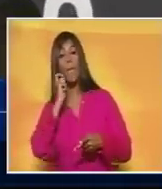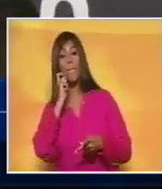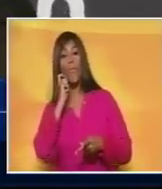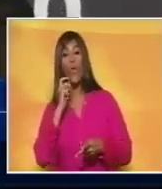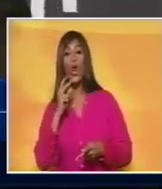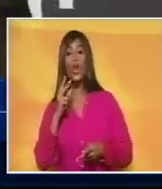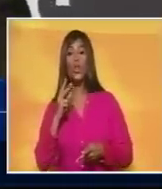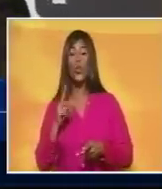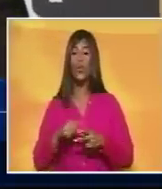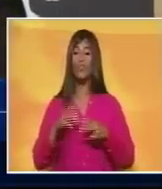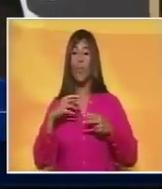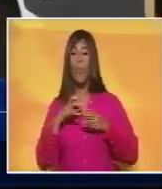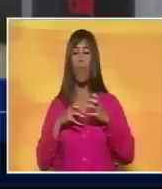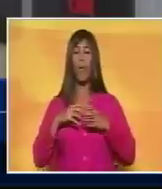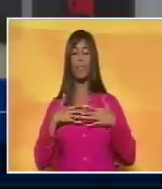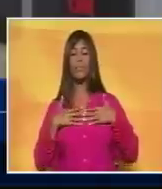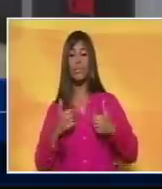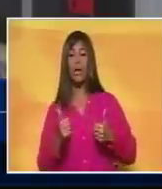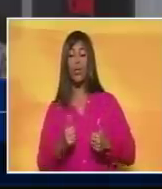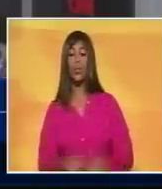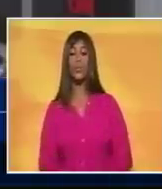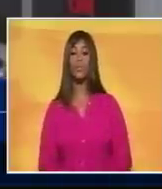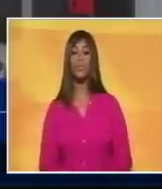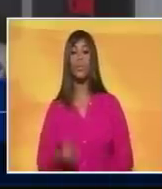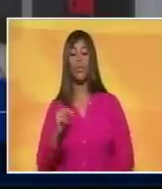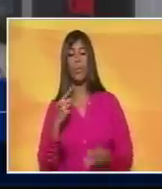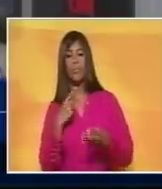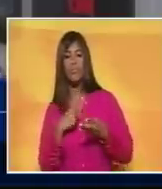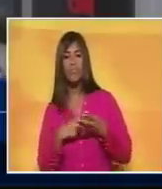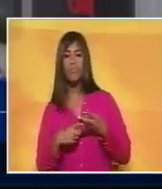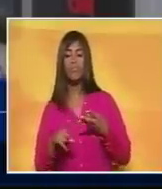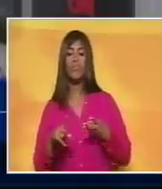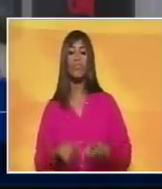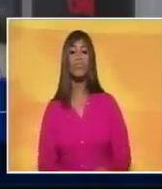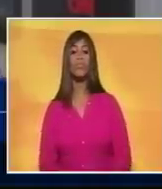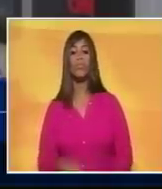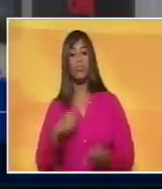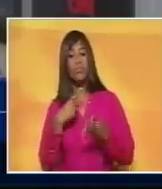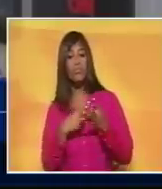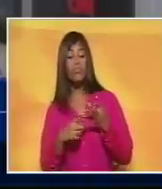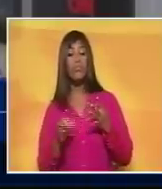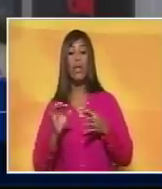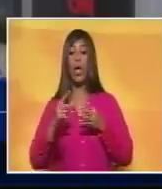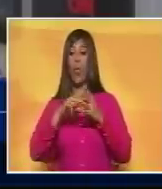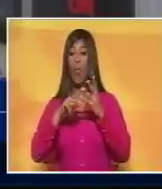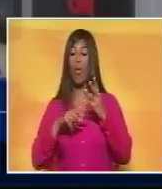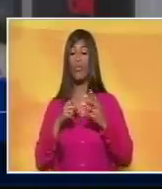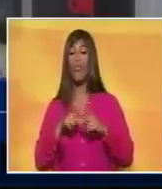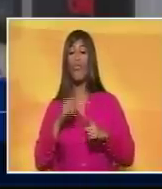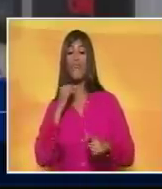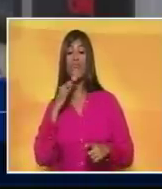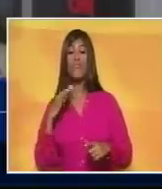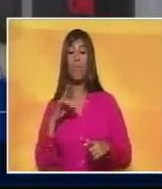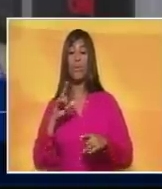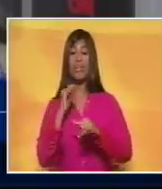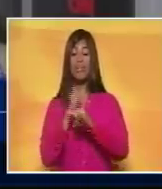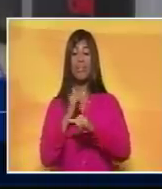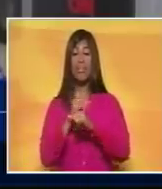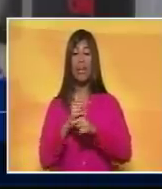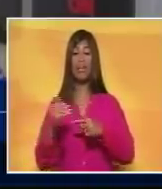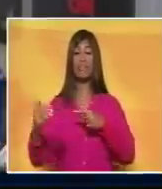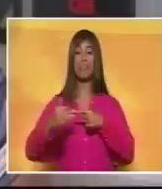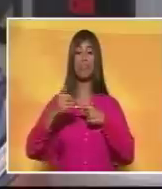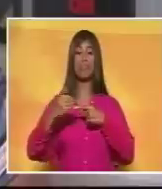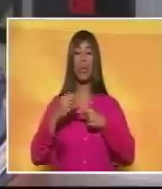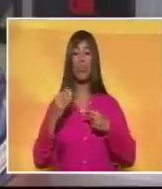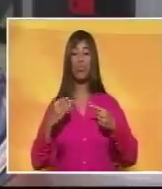2 aneurismas. Así como Maisie Williams y Sophie Turner también aseguraron que la fama y las redes sociales perjudicaron